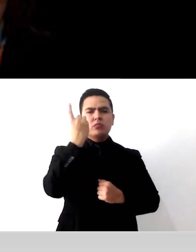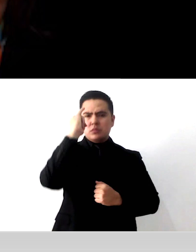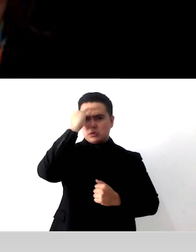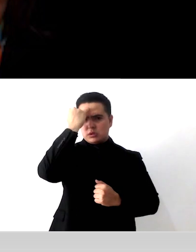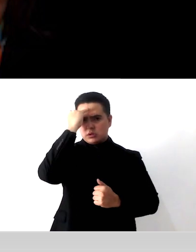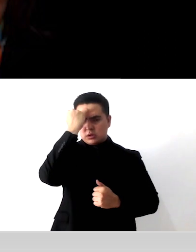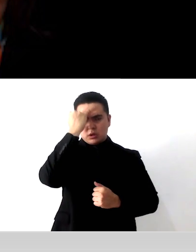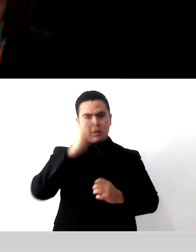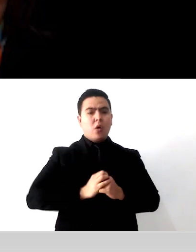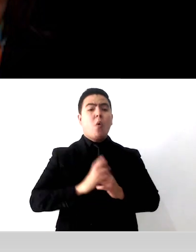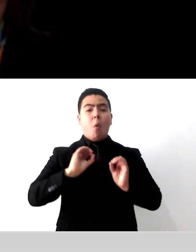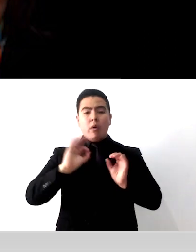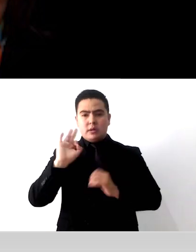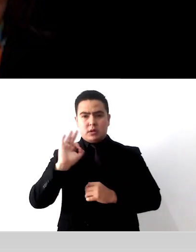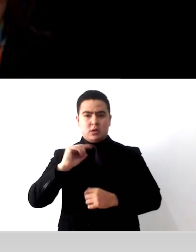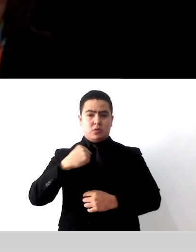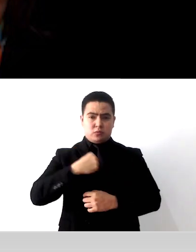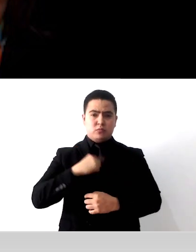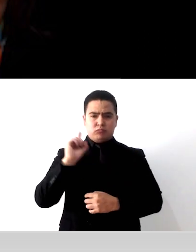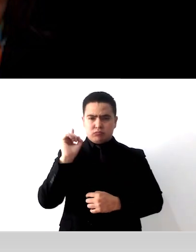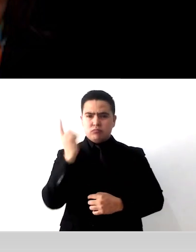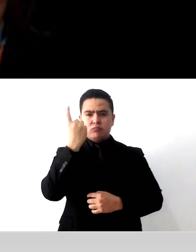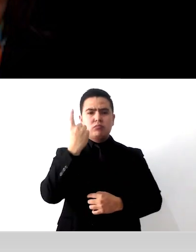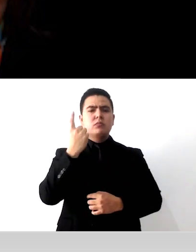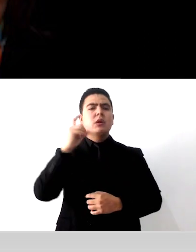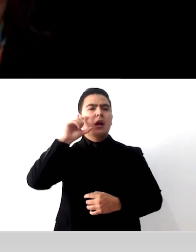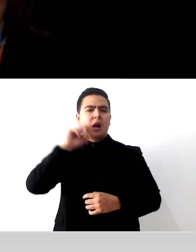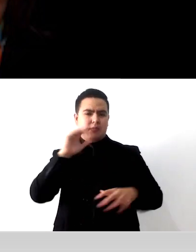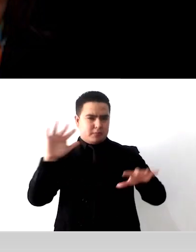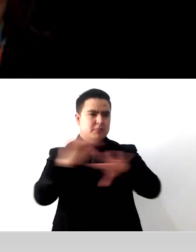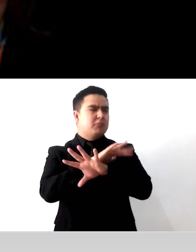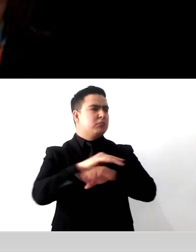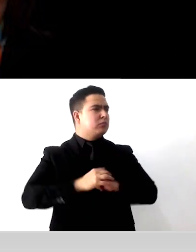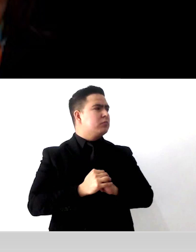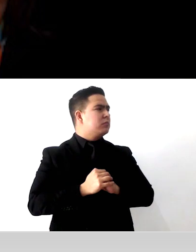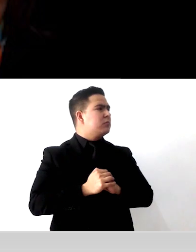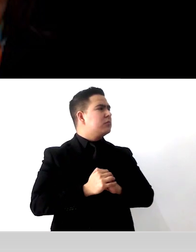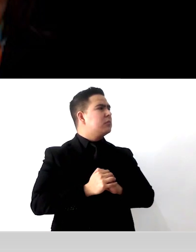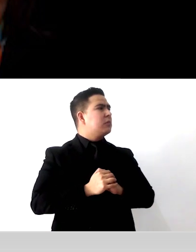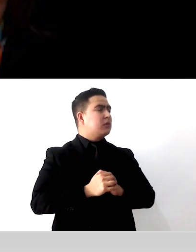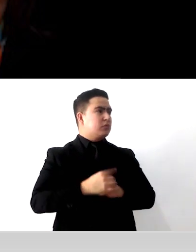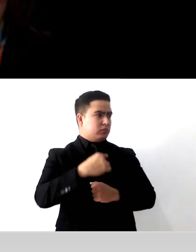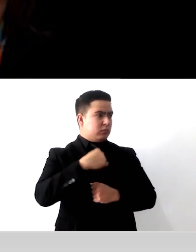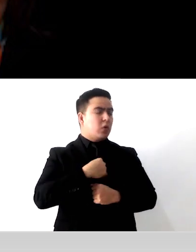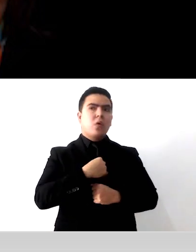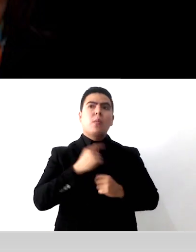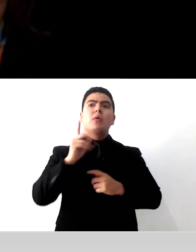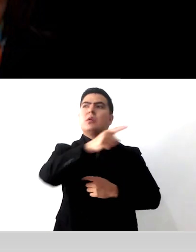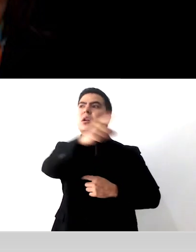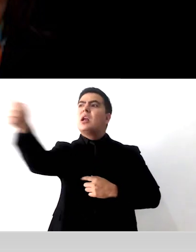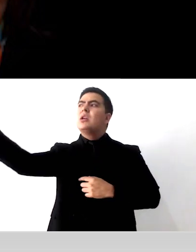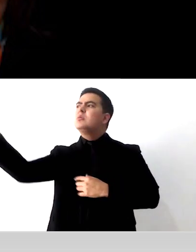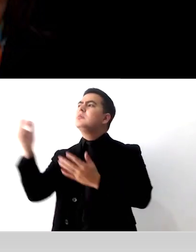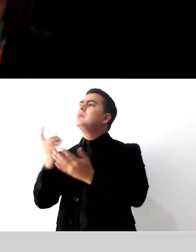indígena, a que se sometiera, se habla de una autoadscripción calificada, a prueba, ¿sí? Que